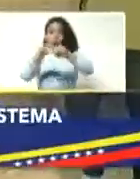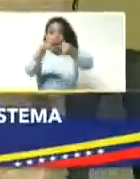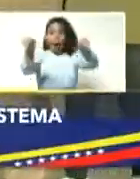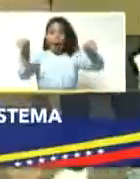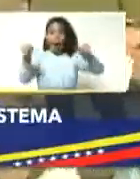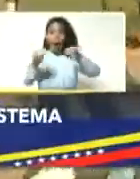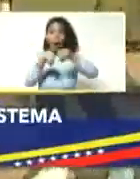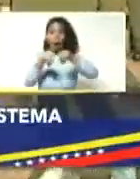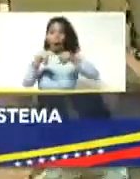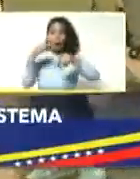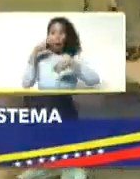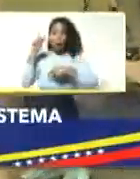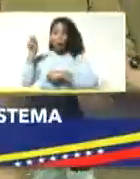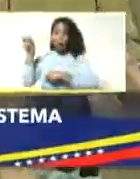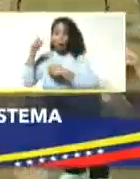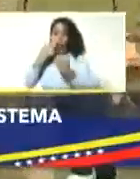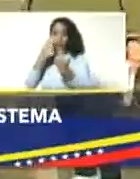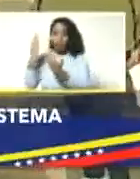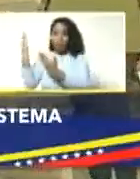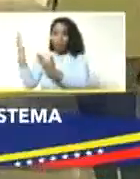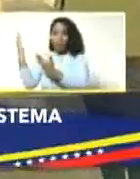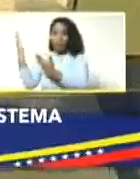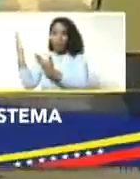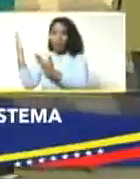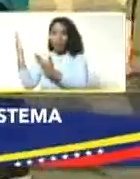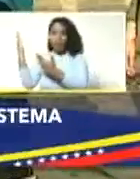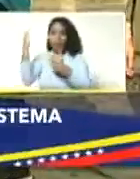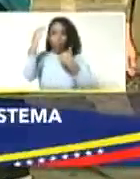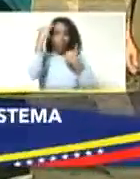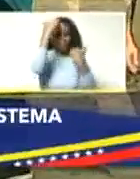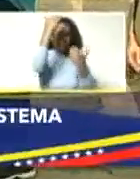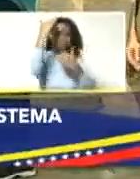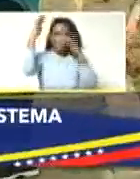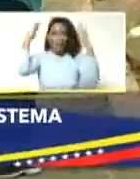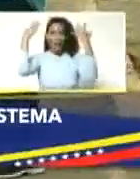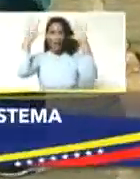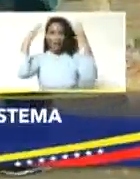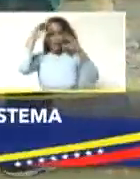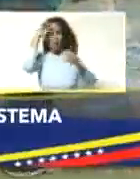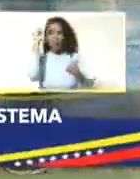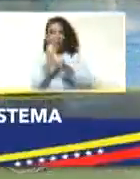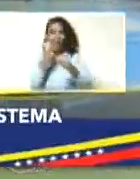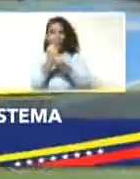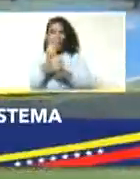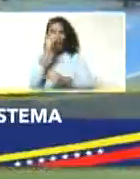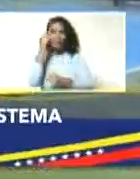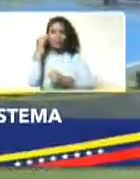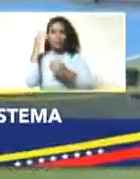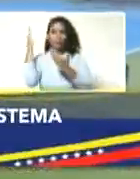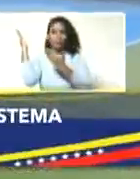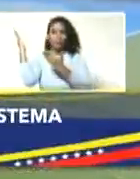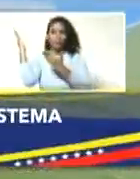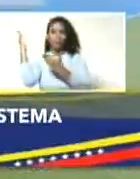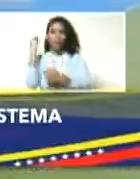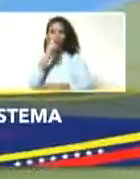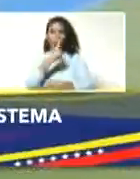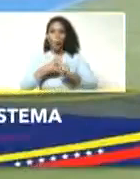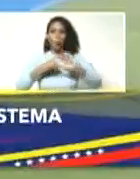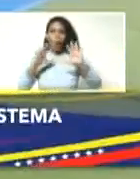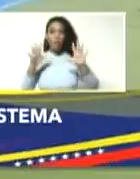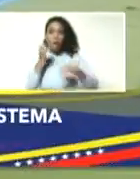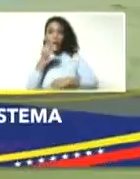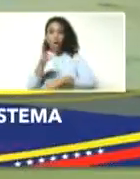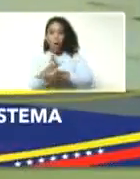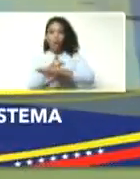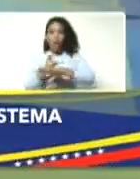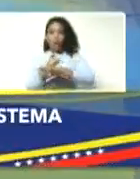tenemos la cancha. Se está recuperando. Un saludo, un aplauso a los trabajadores y trabajadoras del 1x10, del buen